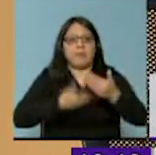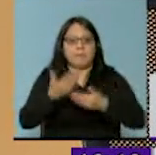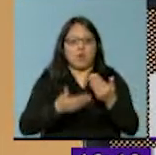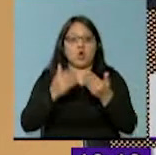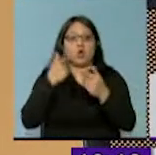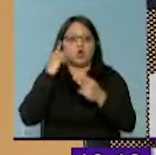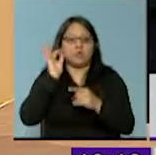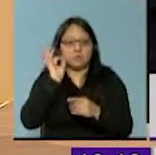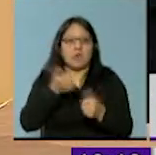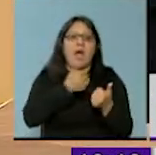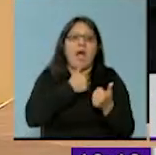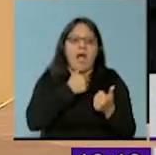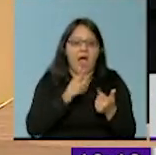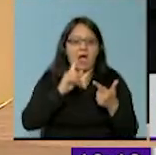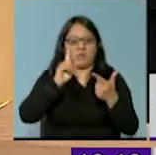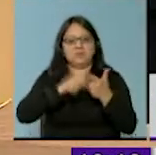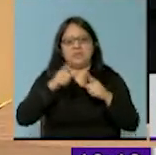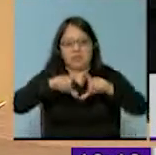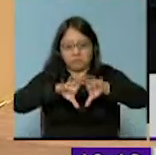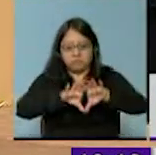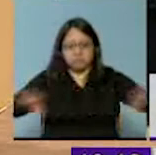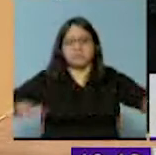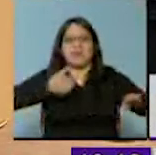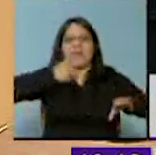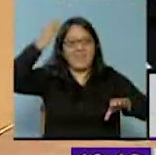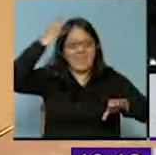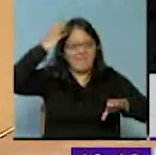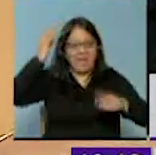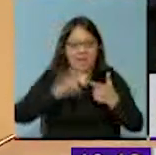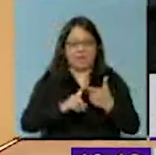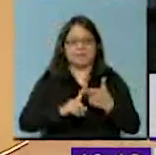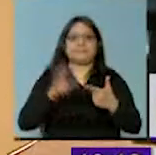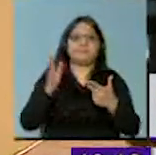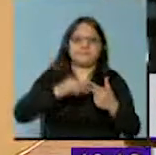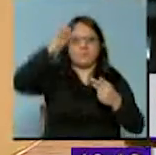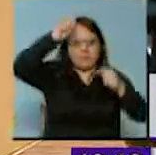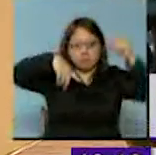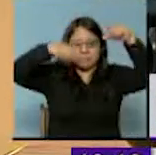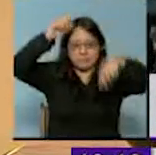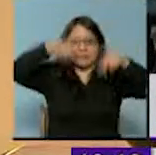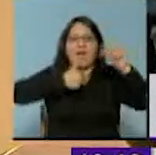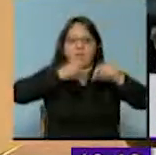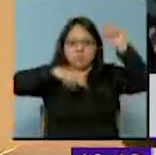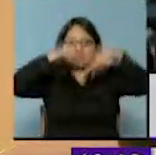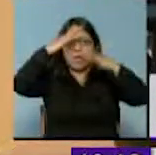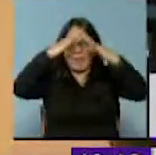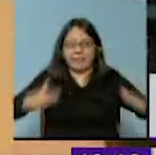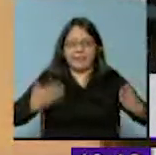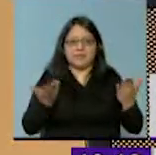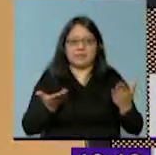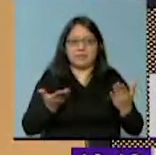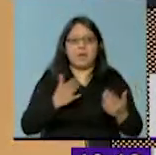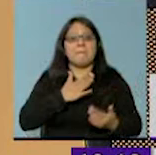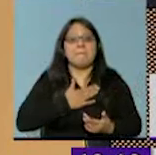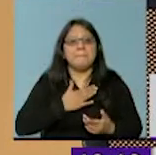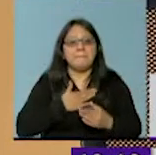presentando, si es el agua, si es la cloaca, si es el desagüe, si es el techo, y vas a tratar de hacerlo mejor porque tenés